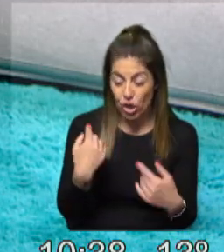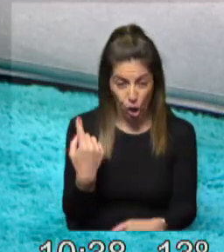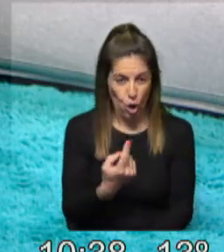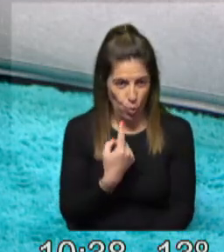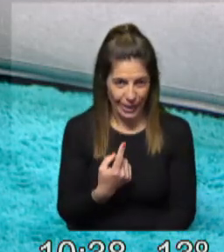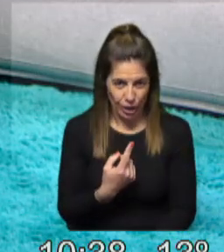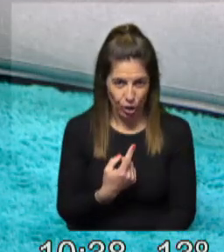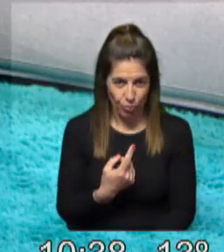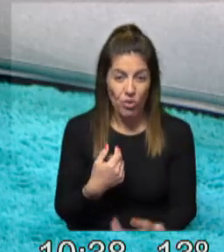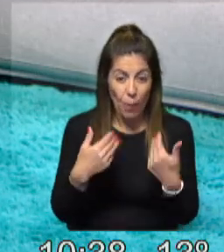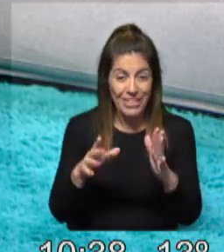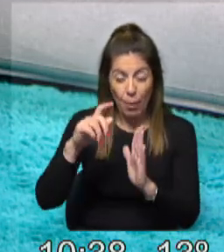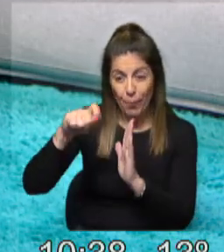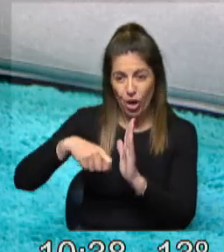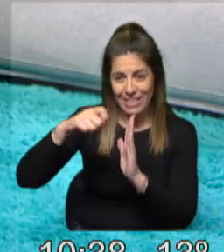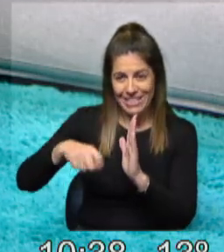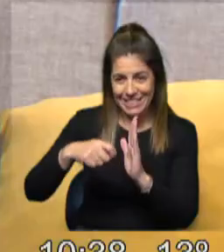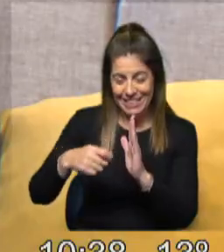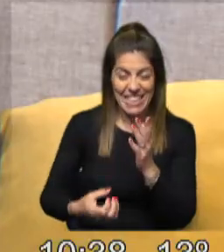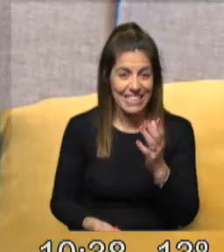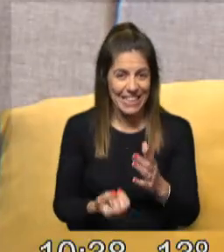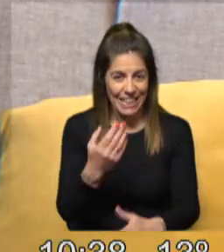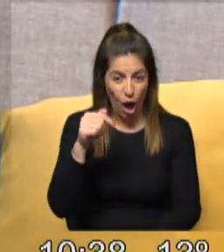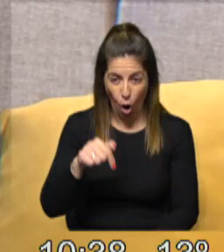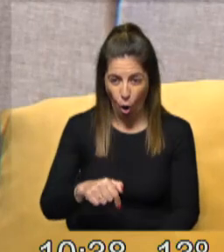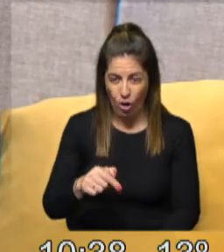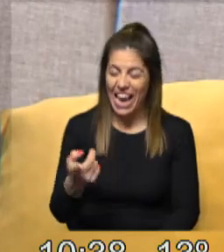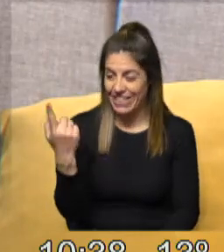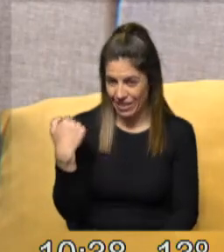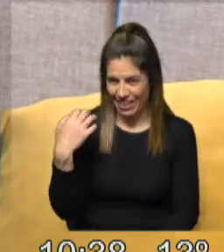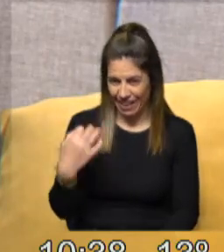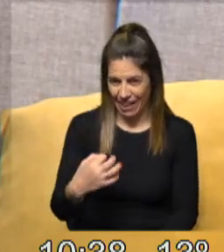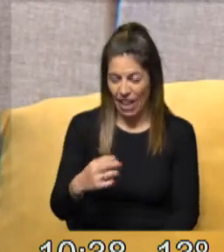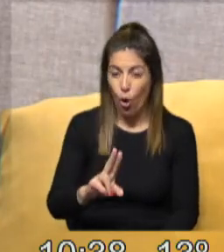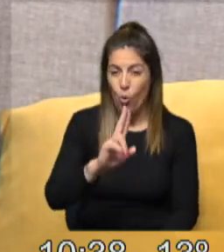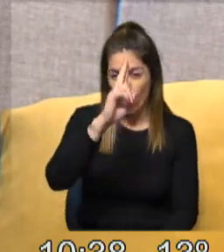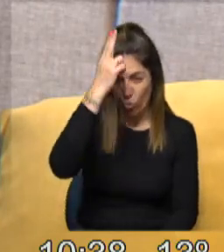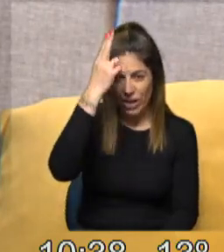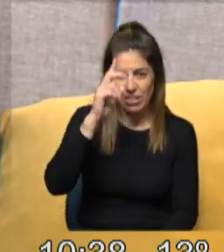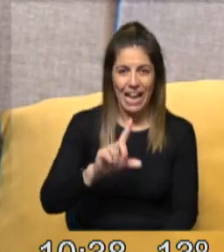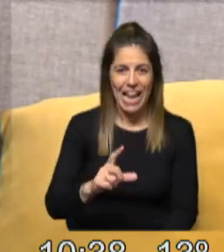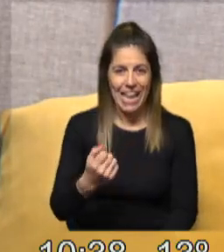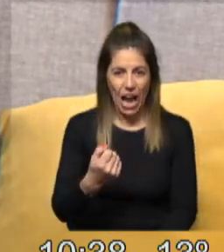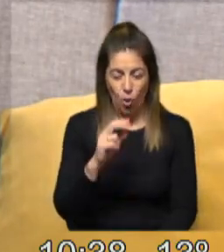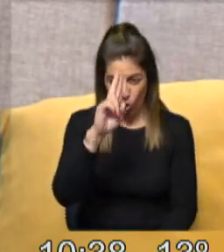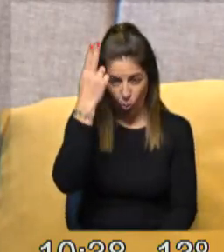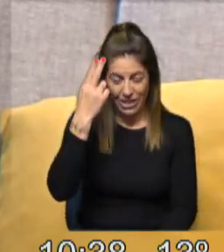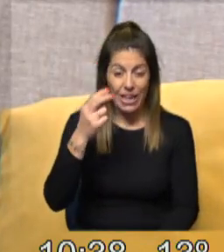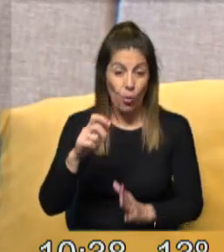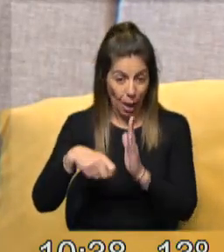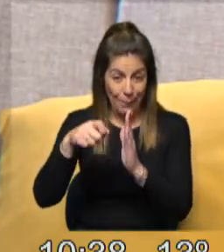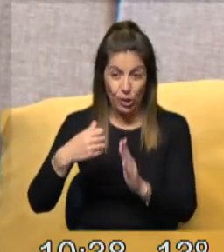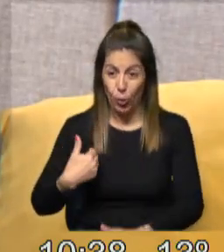nuestro. Vamos a arrancar por el cine. Se estrena ayer, en realidad, la uruguaya, película argentina ella,